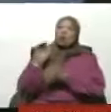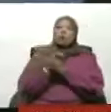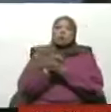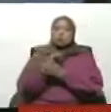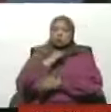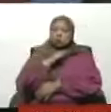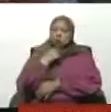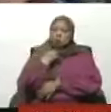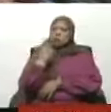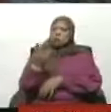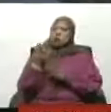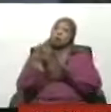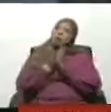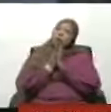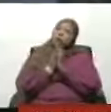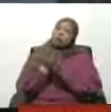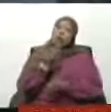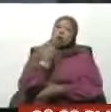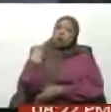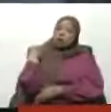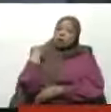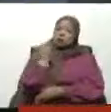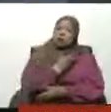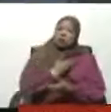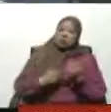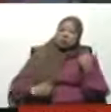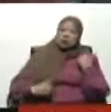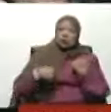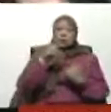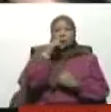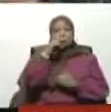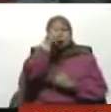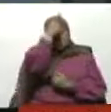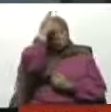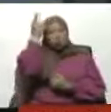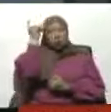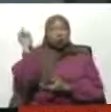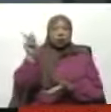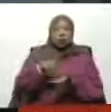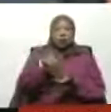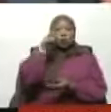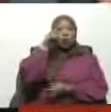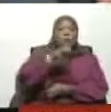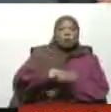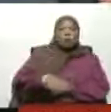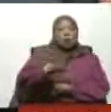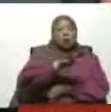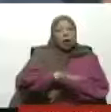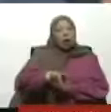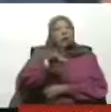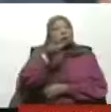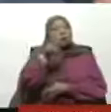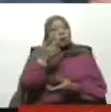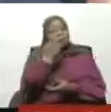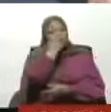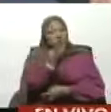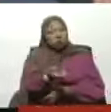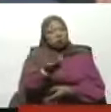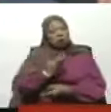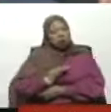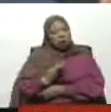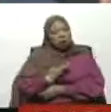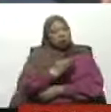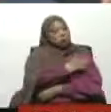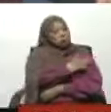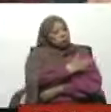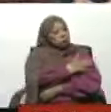nuestro vocero, dile al presidente, a la vicepresidenta, al compañero Diosdado, que vengan aquí estos pueblos, que queremos decirles que esos alcaldes